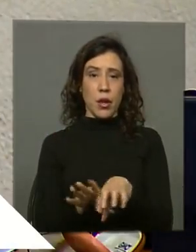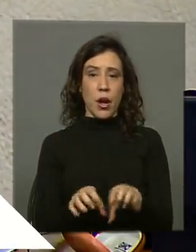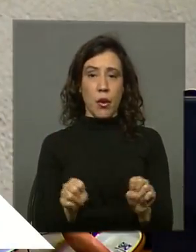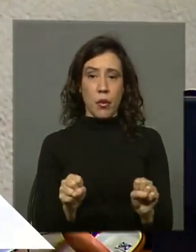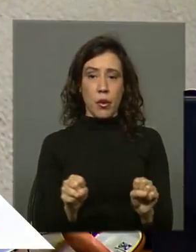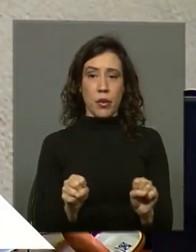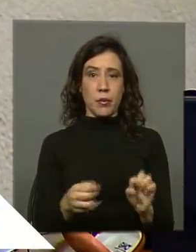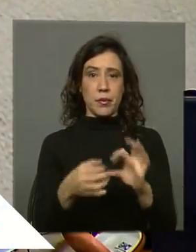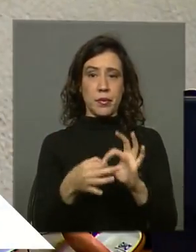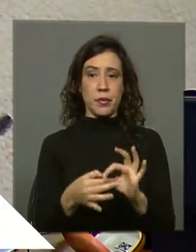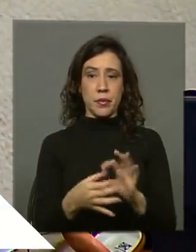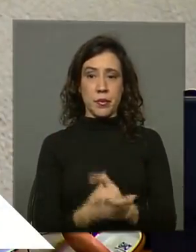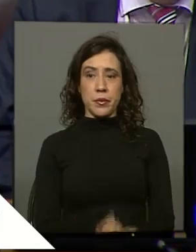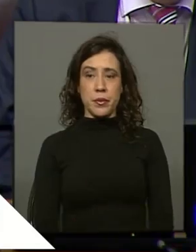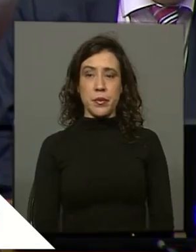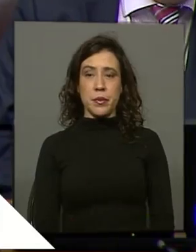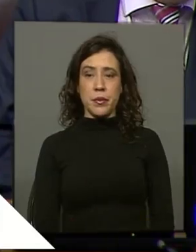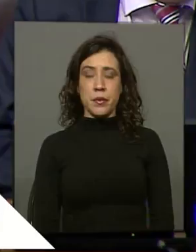acuerdo presidente muchas gracias